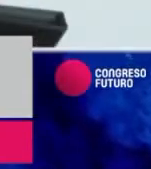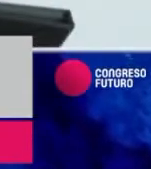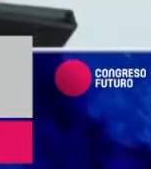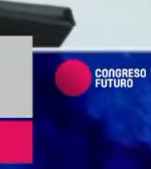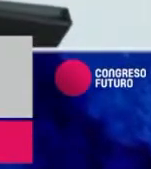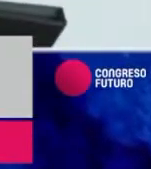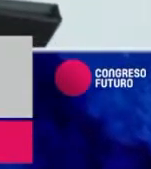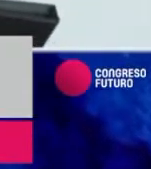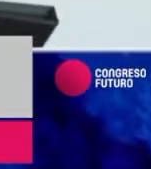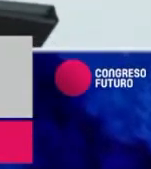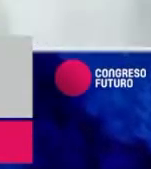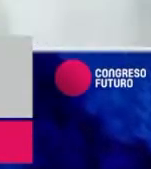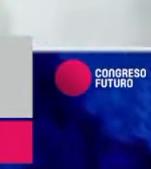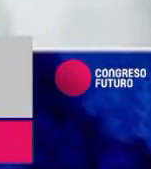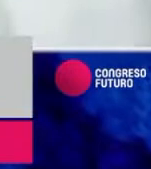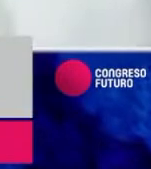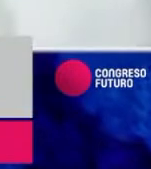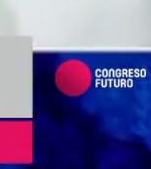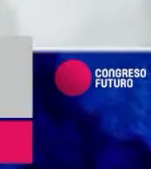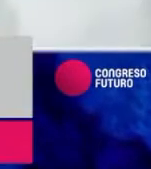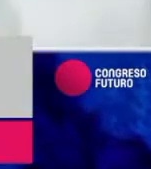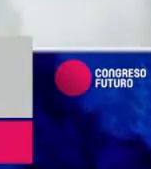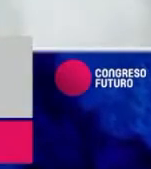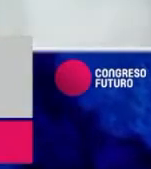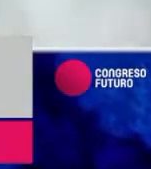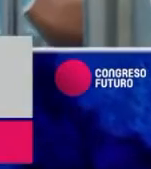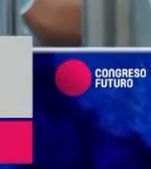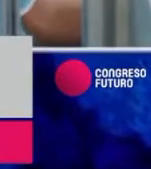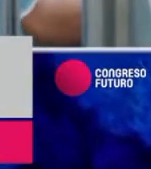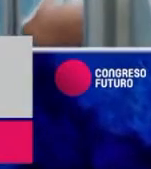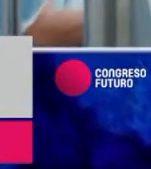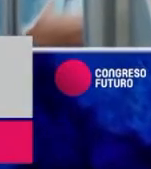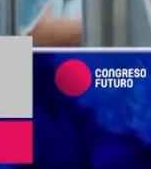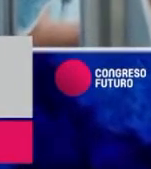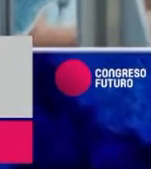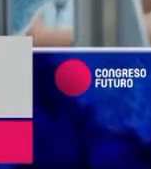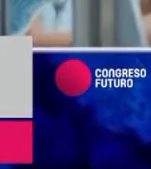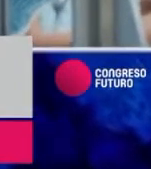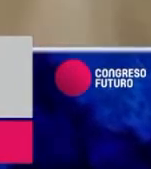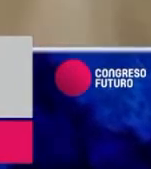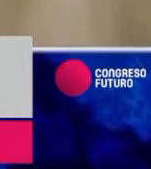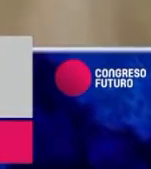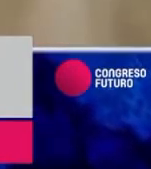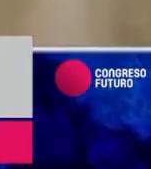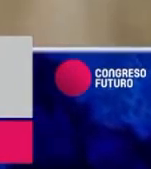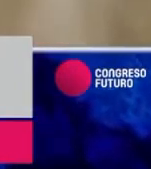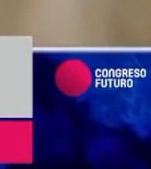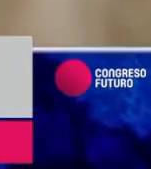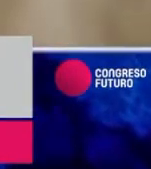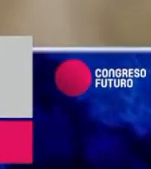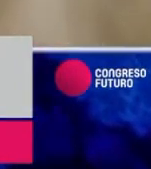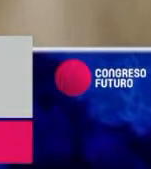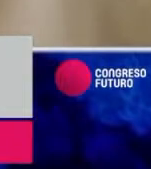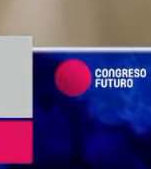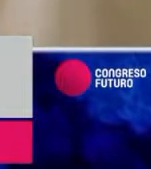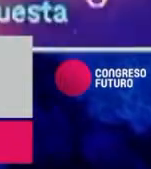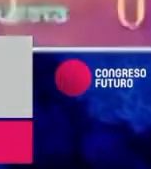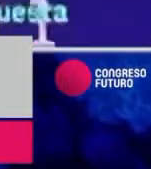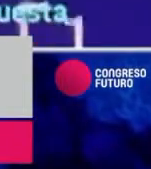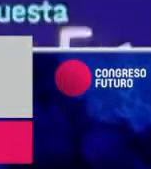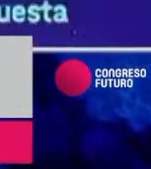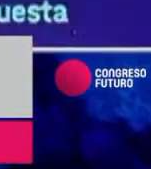de la innovación, ¿verdad? Justamente porque su participación sigue siendo muy, muy, muy menor. ¿De qué manera